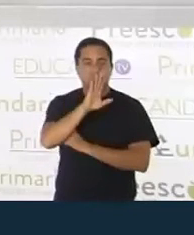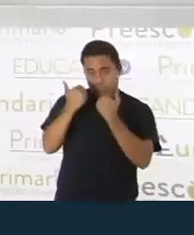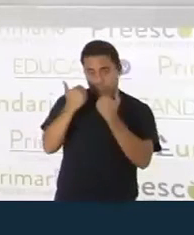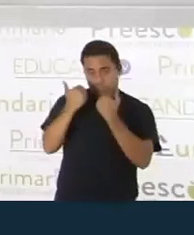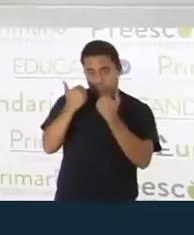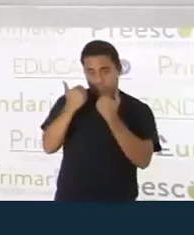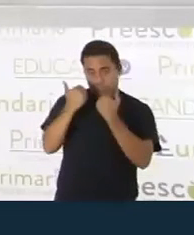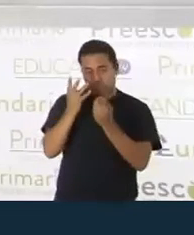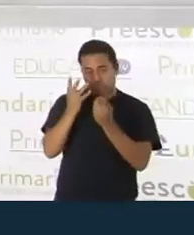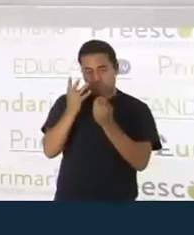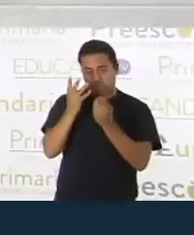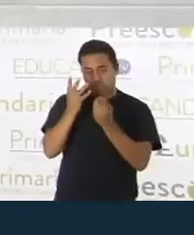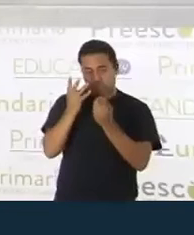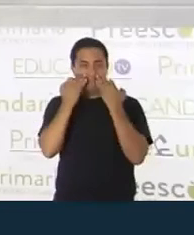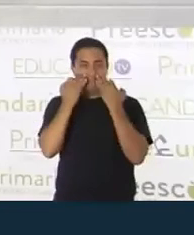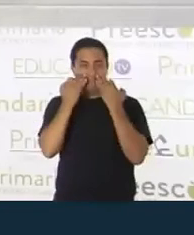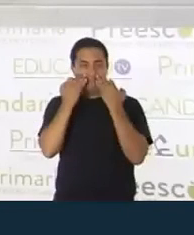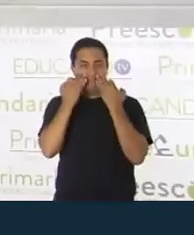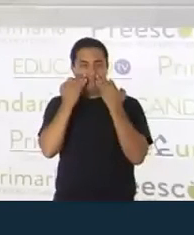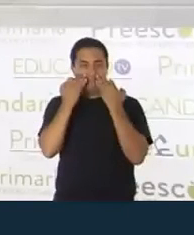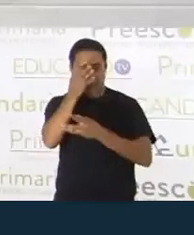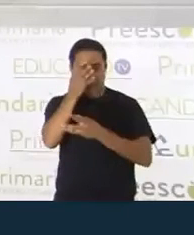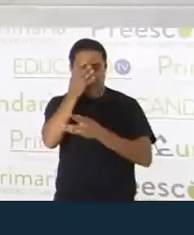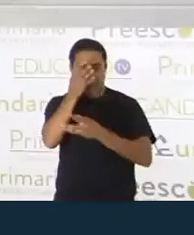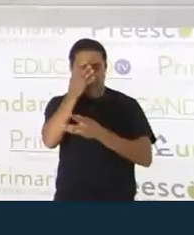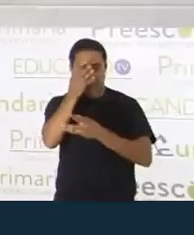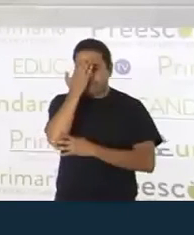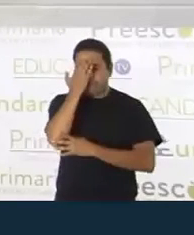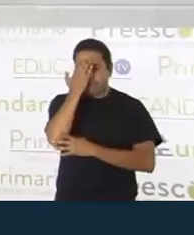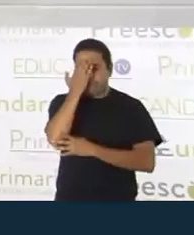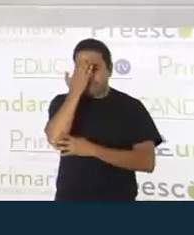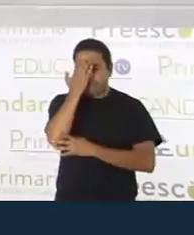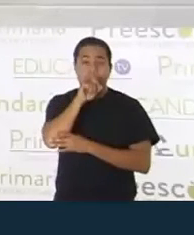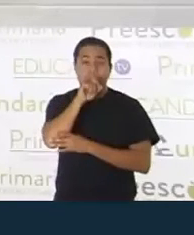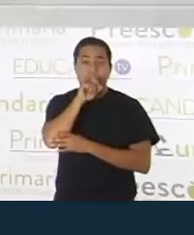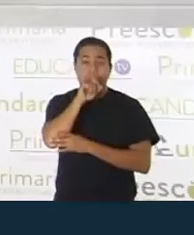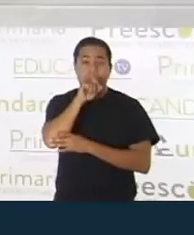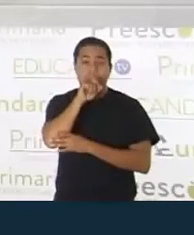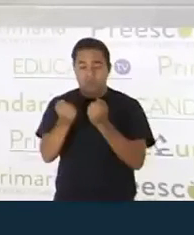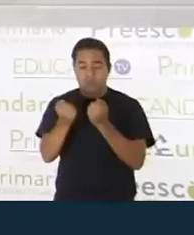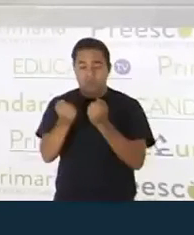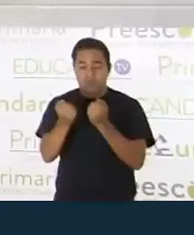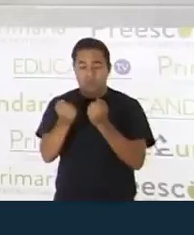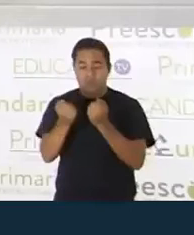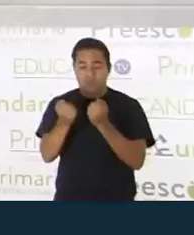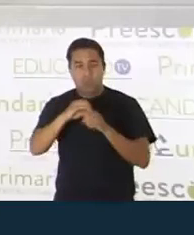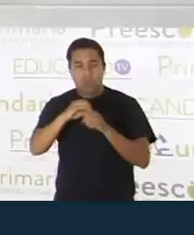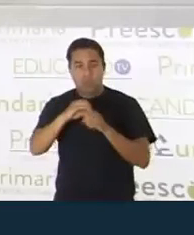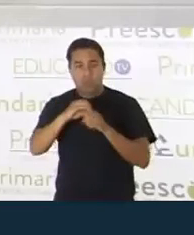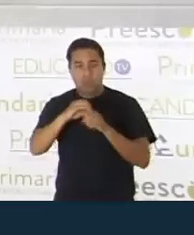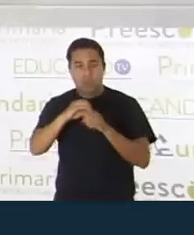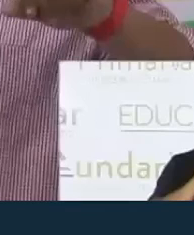que juntos aprendamos nuevos conocimientos. También, si puedes reunirte con tus amigos o compañeros de la